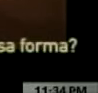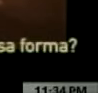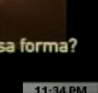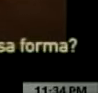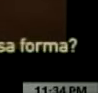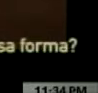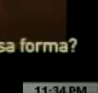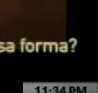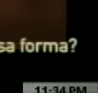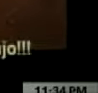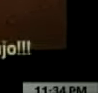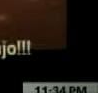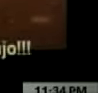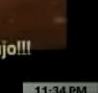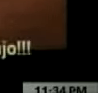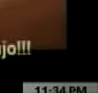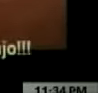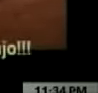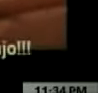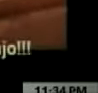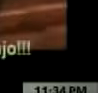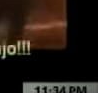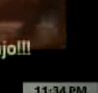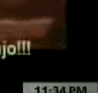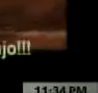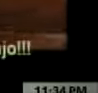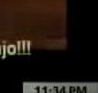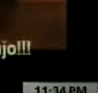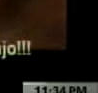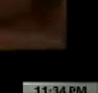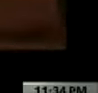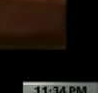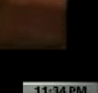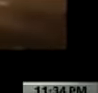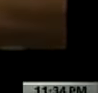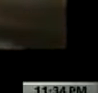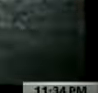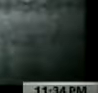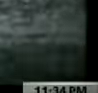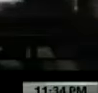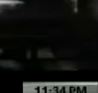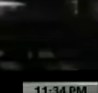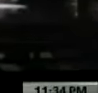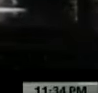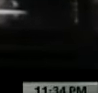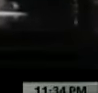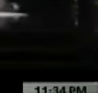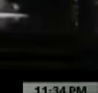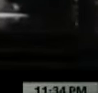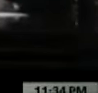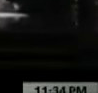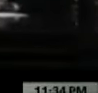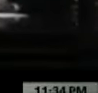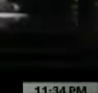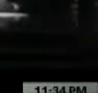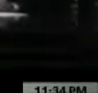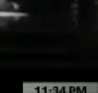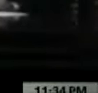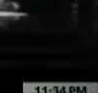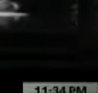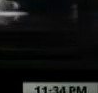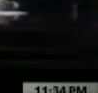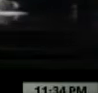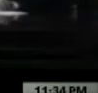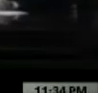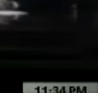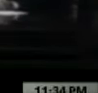mujer en esa forma? Este es un acto salvajismo, carajo. Ninguno, yo reto aquí a